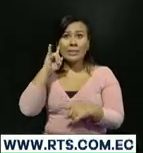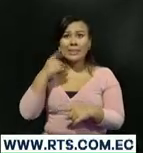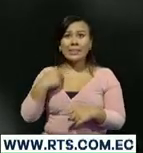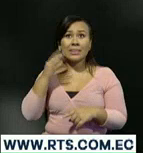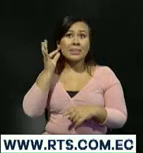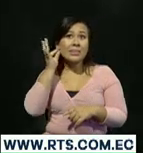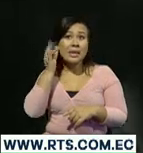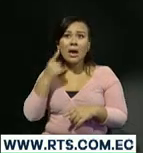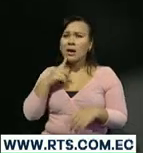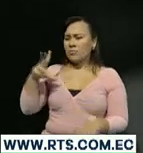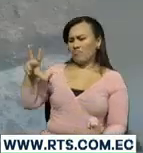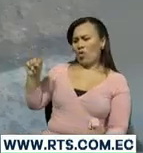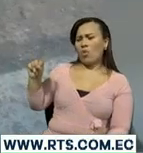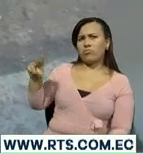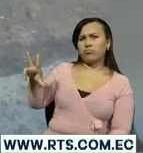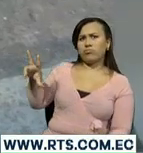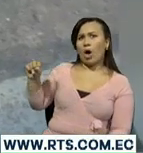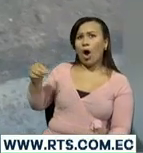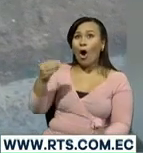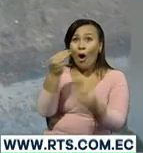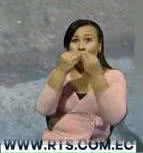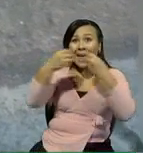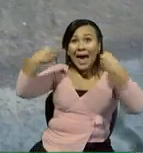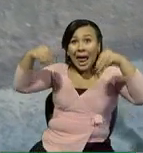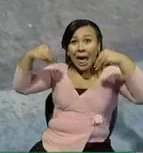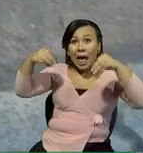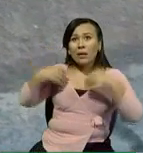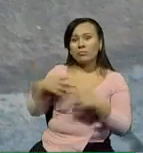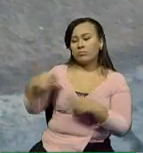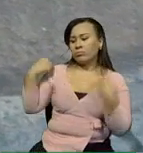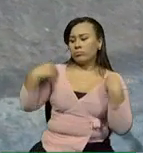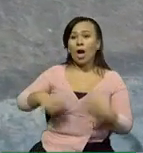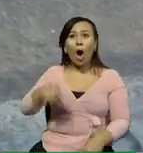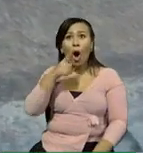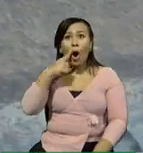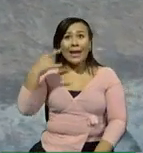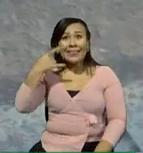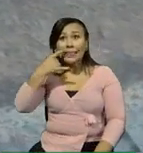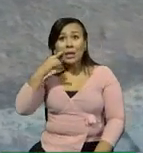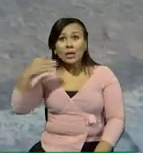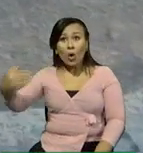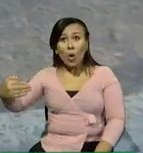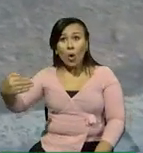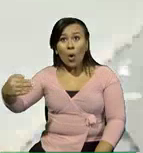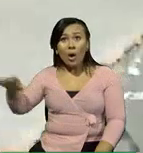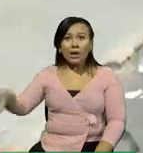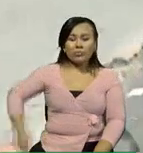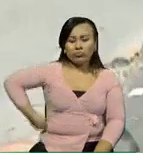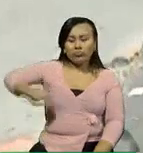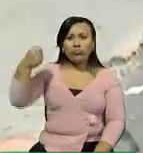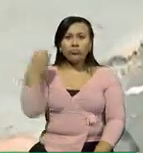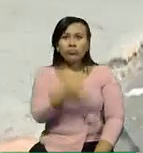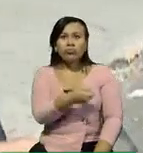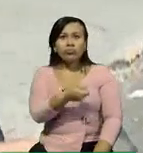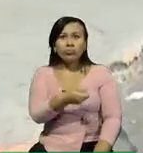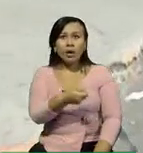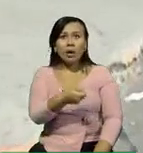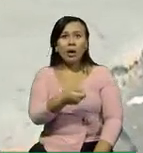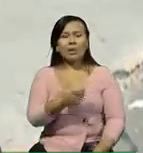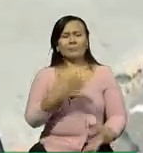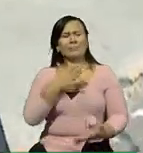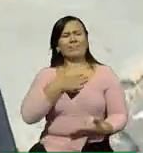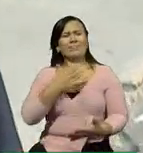darle lo que llevó para el recreo. Aparentemente sacó de la mochila un cuchillo e intentó agredirla. Pues me llama eso de